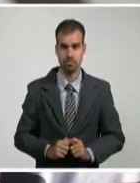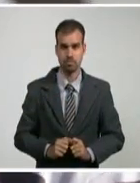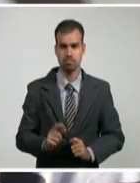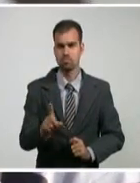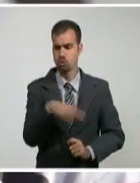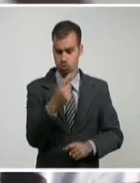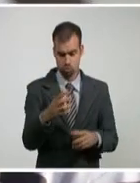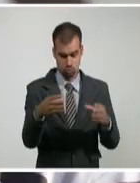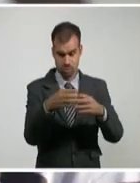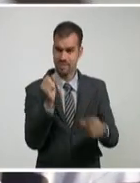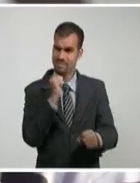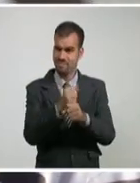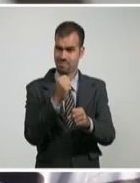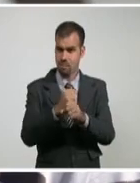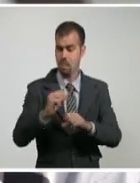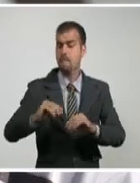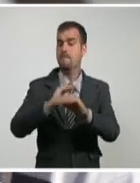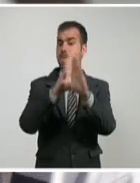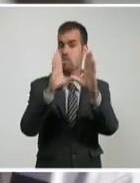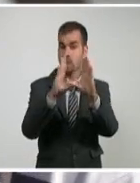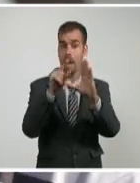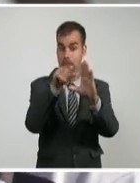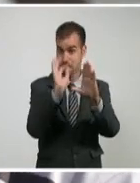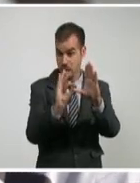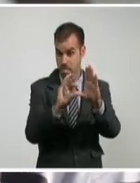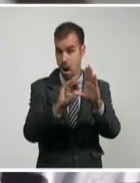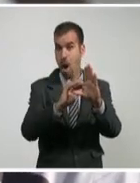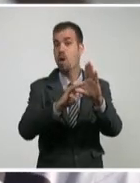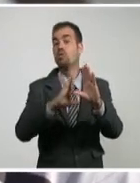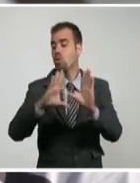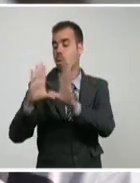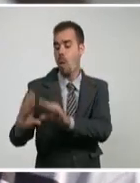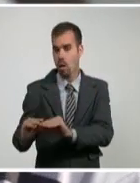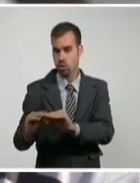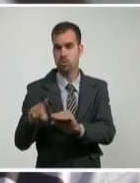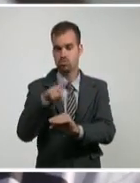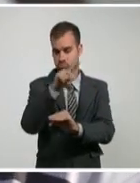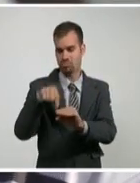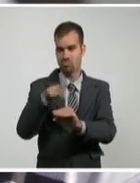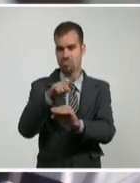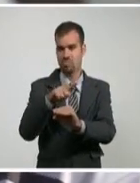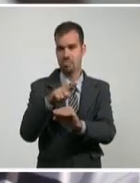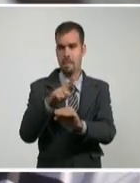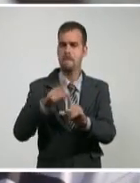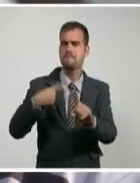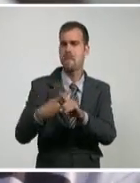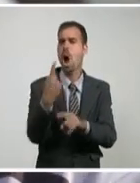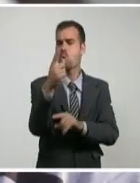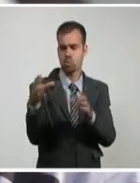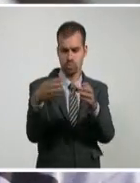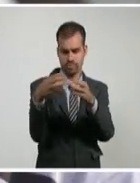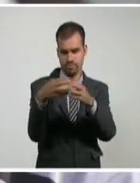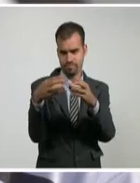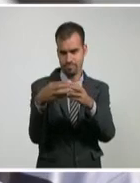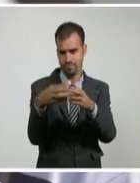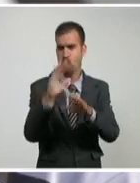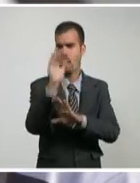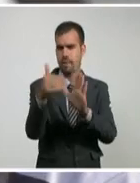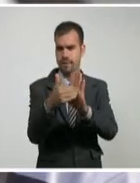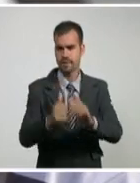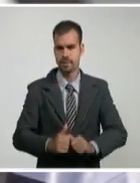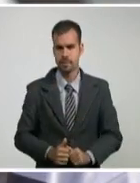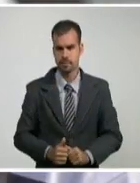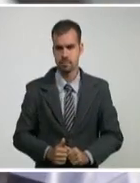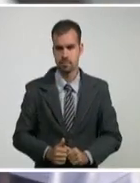mañana y la misma que tras mañana repite por la noche y una brigada que trabaja por la tarde esto es se lo estamos todos los días y el tonelaje que se está